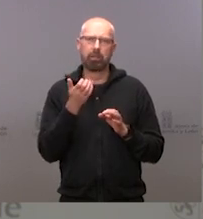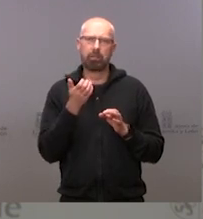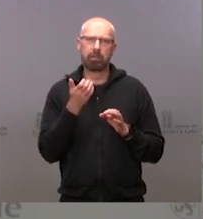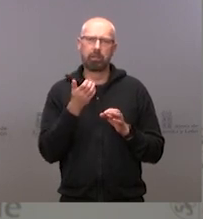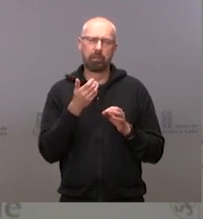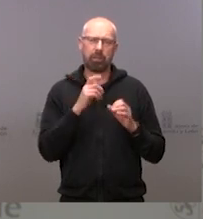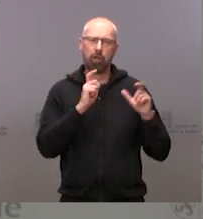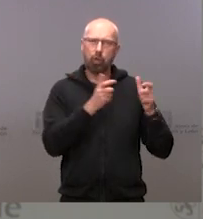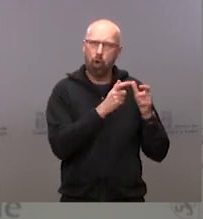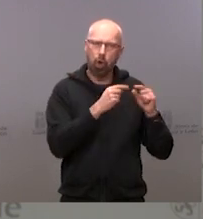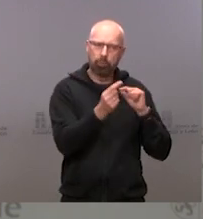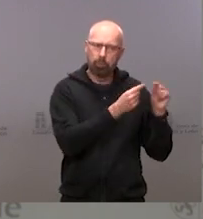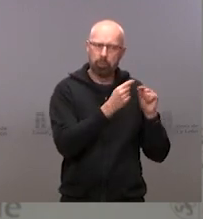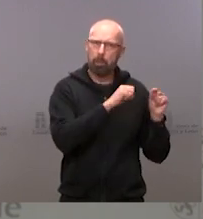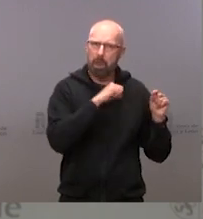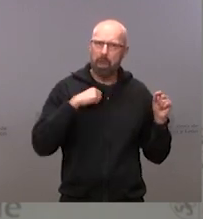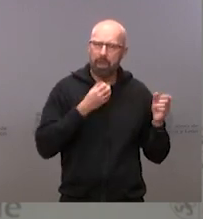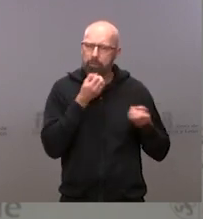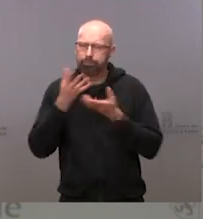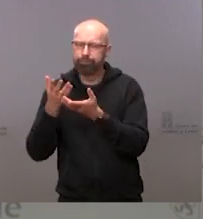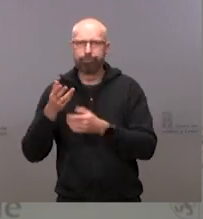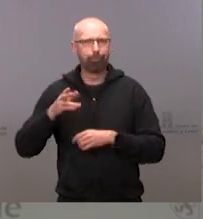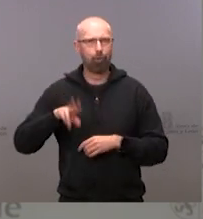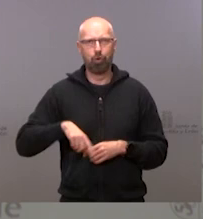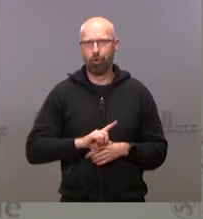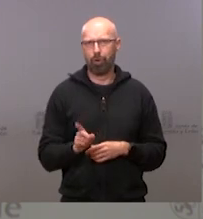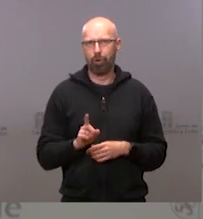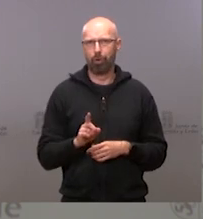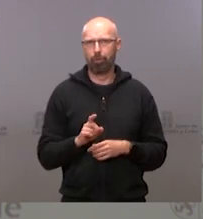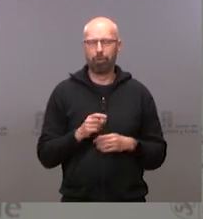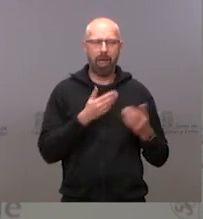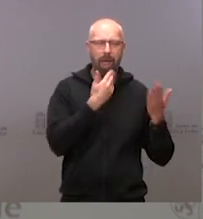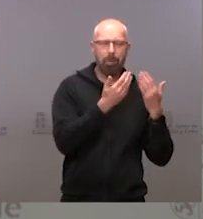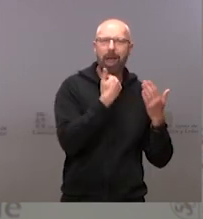conversaciones privadas y verbales